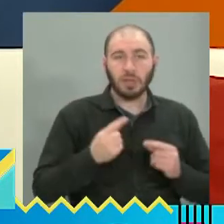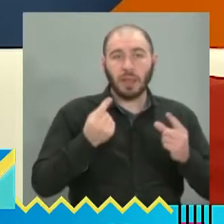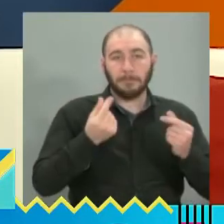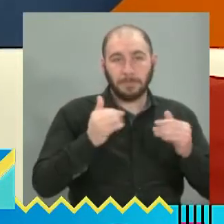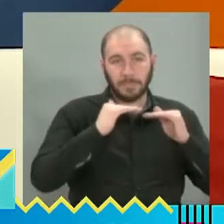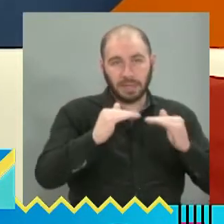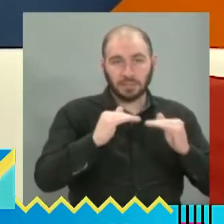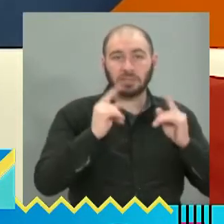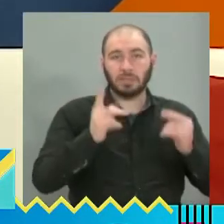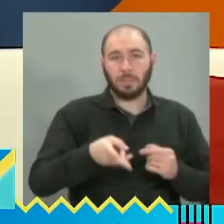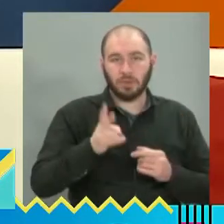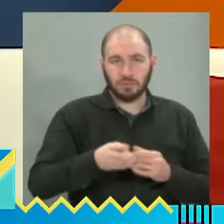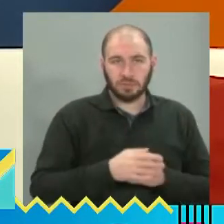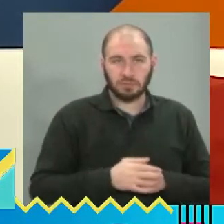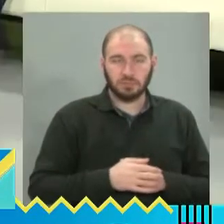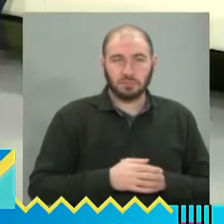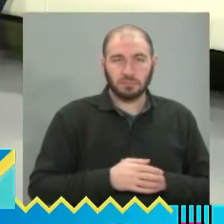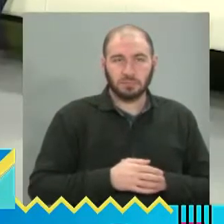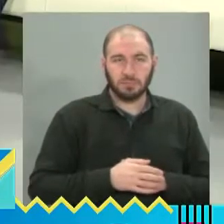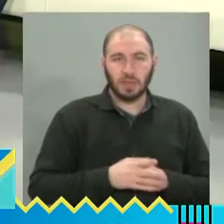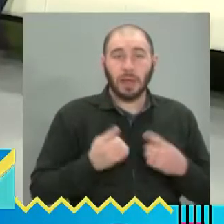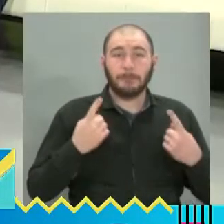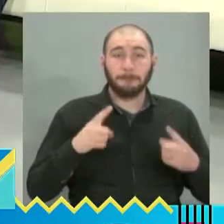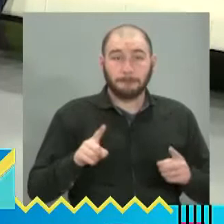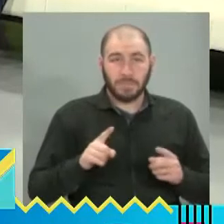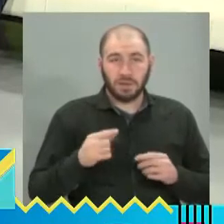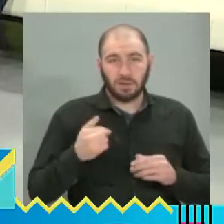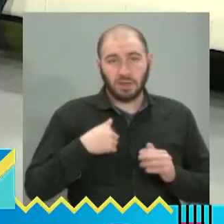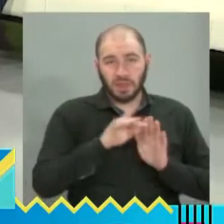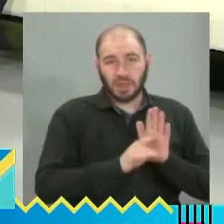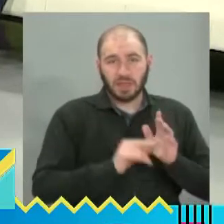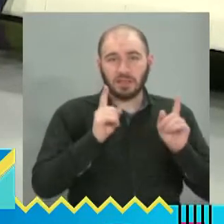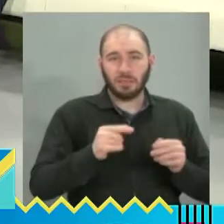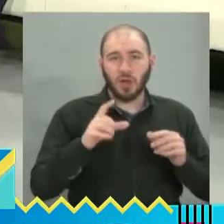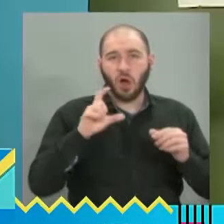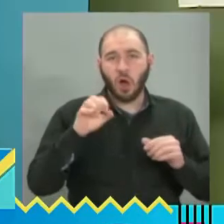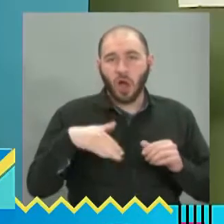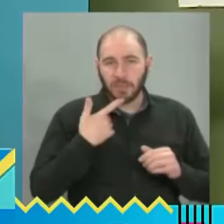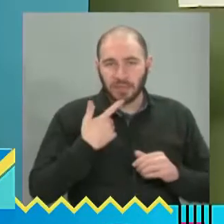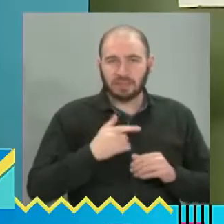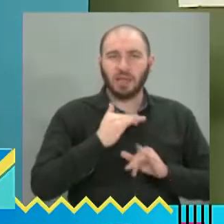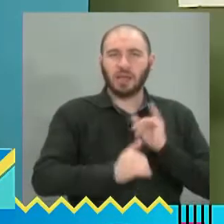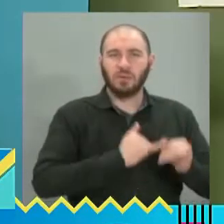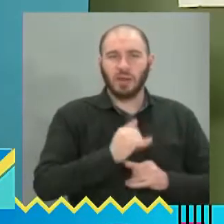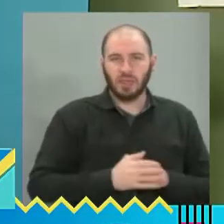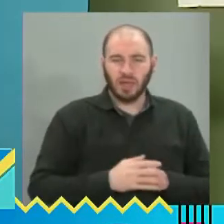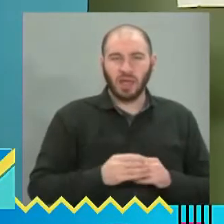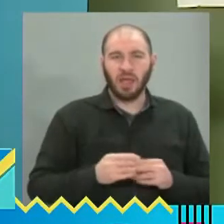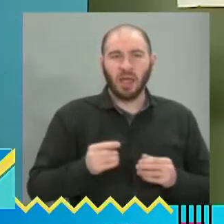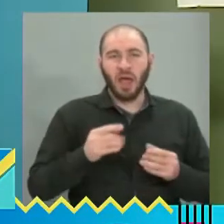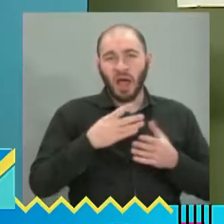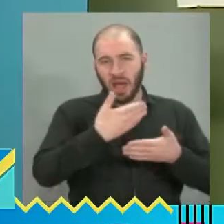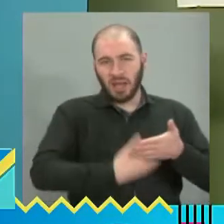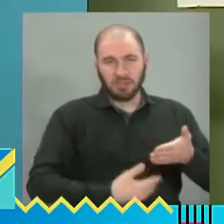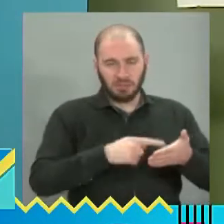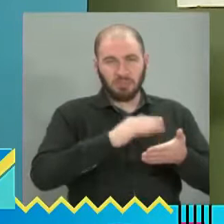precio y con la prohibición de los... Sí, sin embargo, bueno, voy a dar un dato que también lo da la Organización Mundial de la Salud, que tiene que ver con una conclusión que